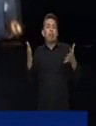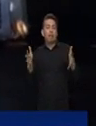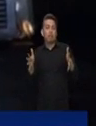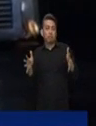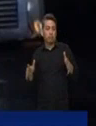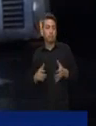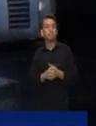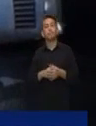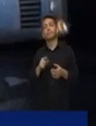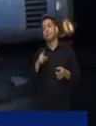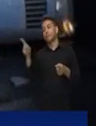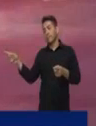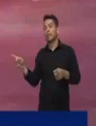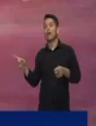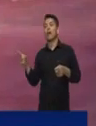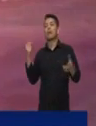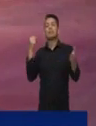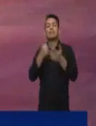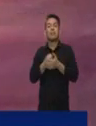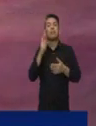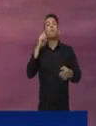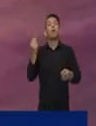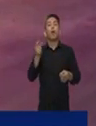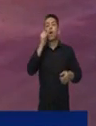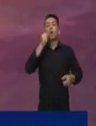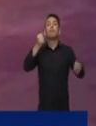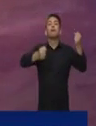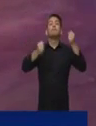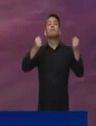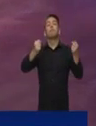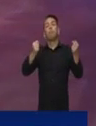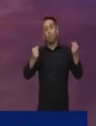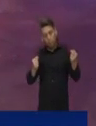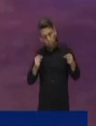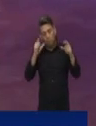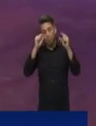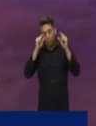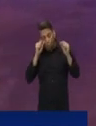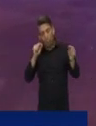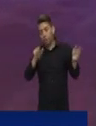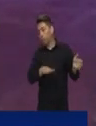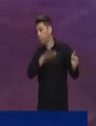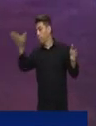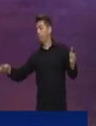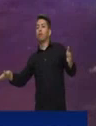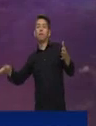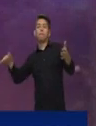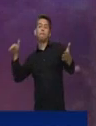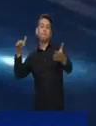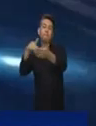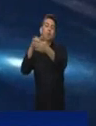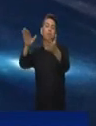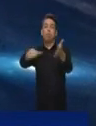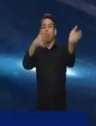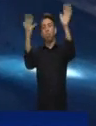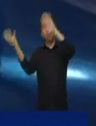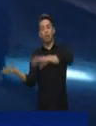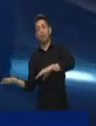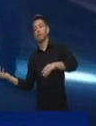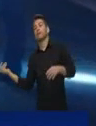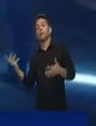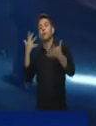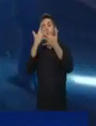registró porque el piloto se durmió al volante, pasándose al carril contrario, el cual volcó, mientras los demás reos fueron trasladados a